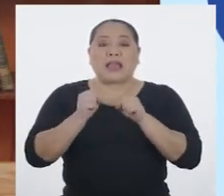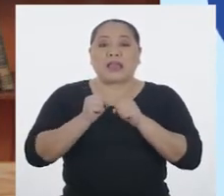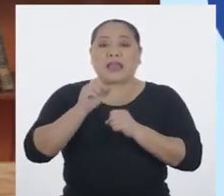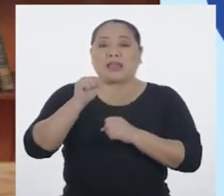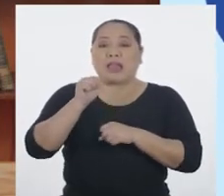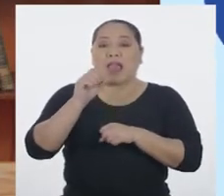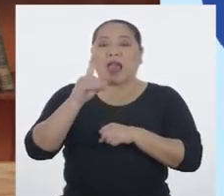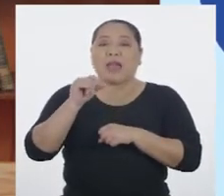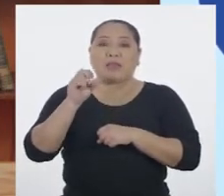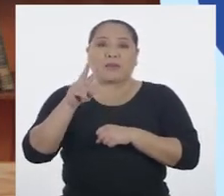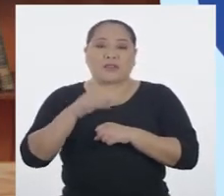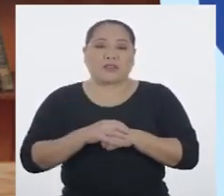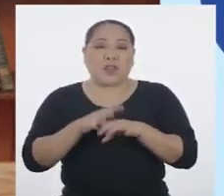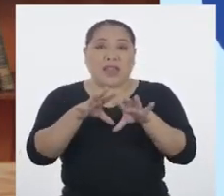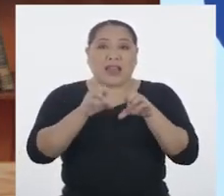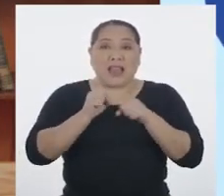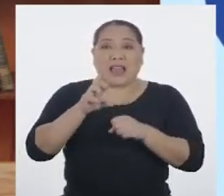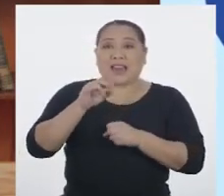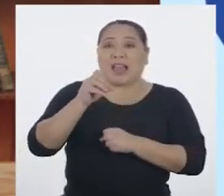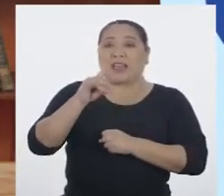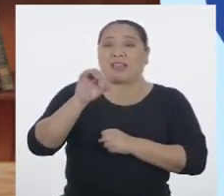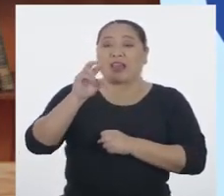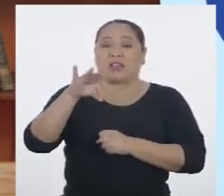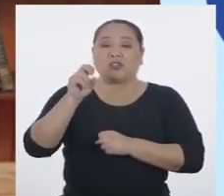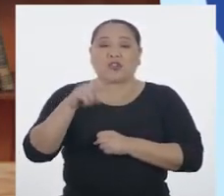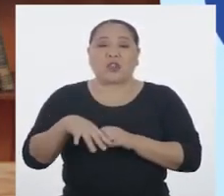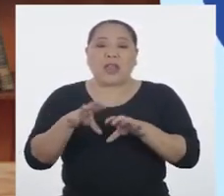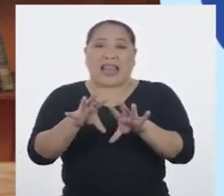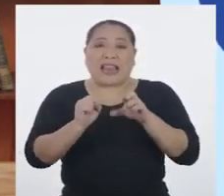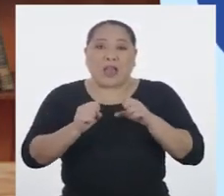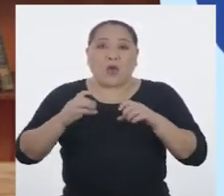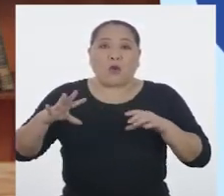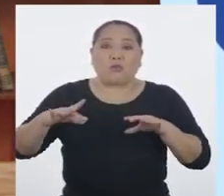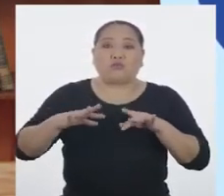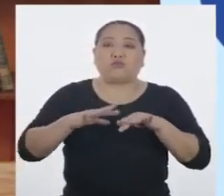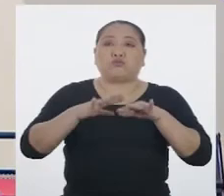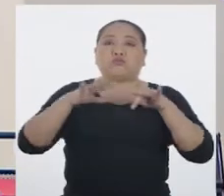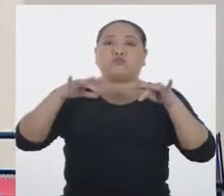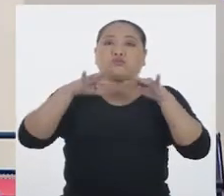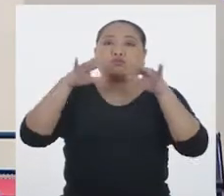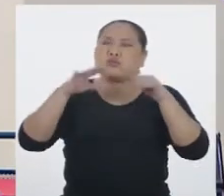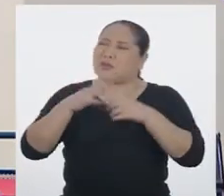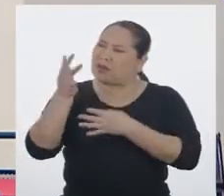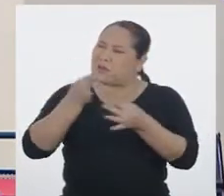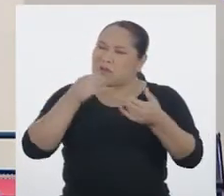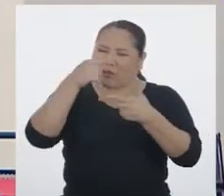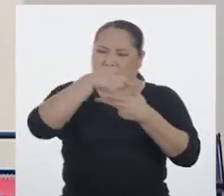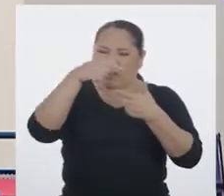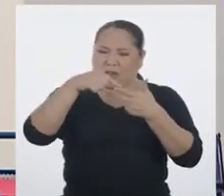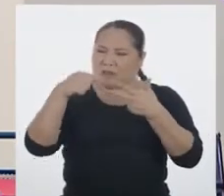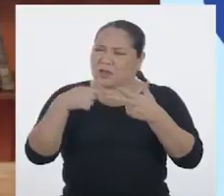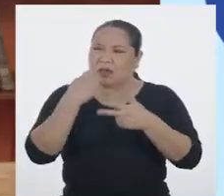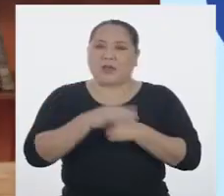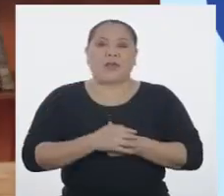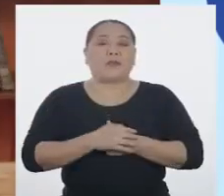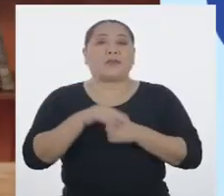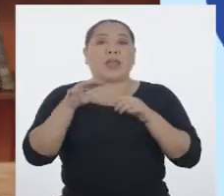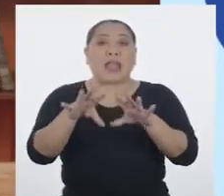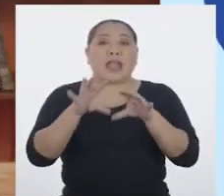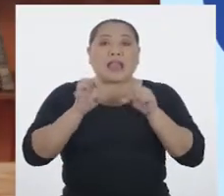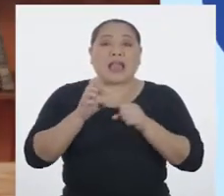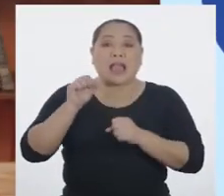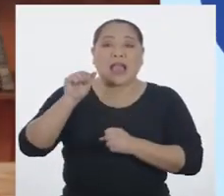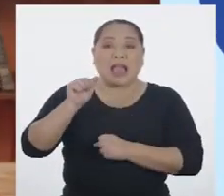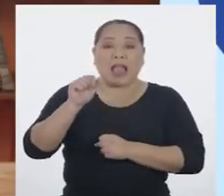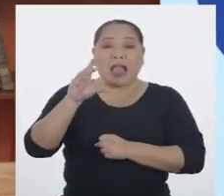de advección, heladas de radiación, heladas de evaporación. ¿Nos explica cada una, por favor?